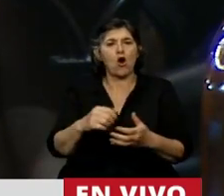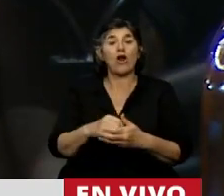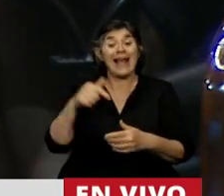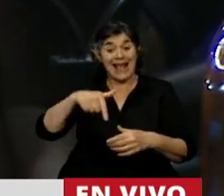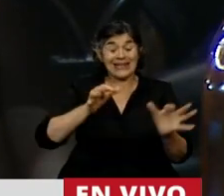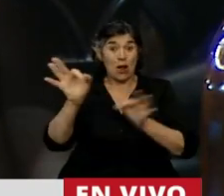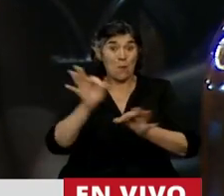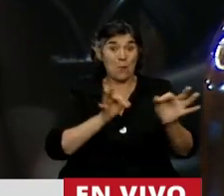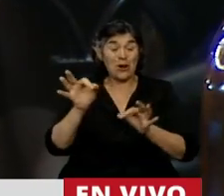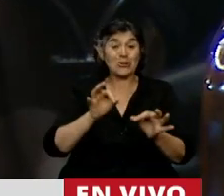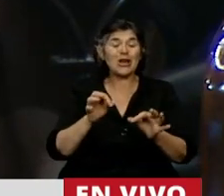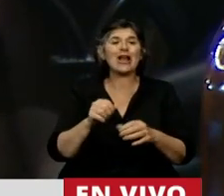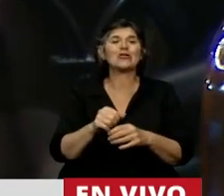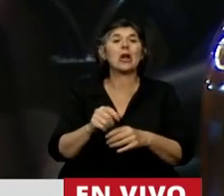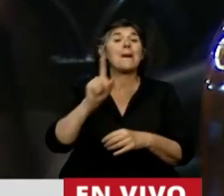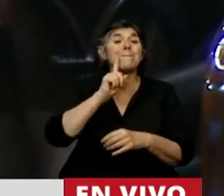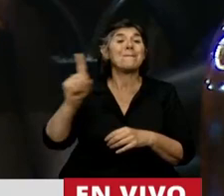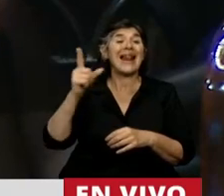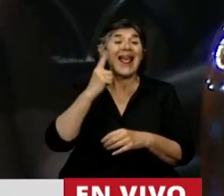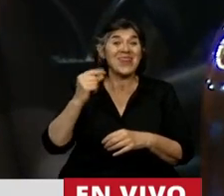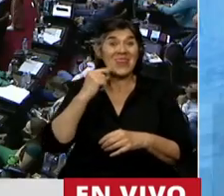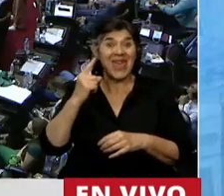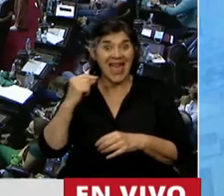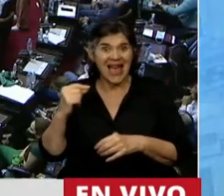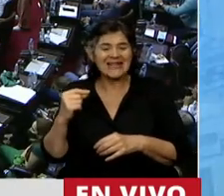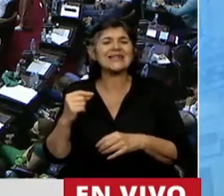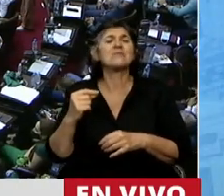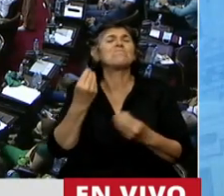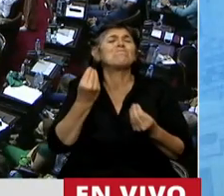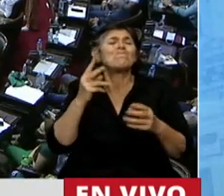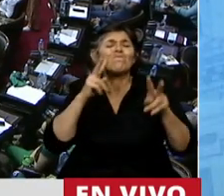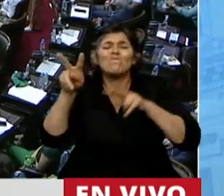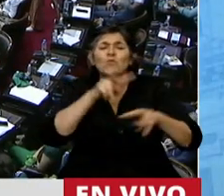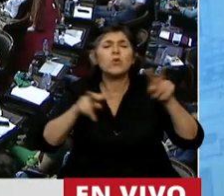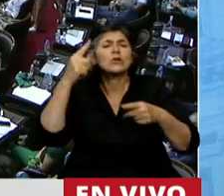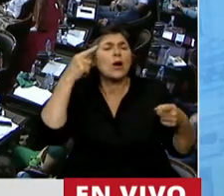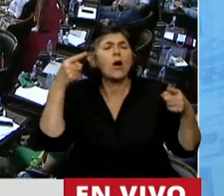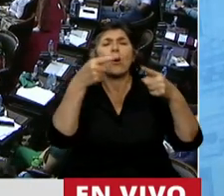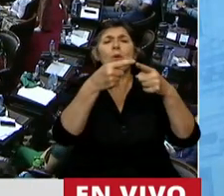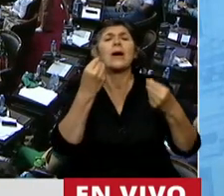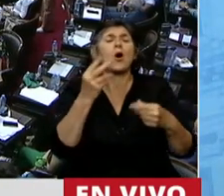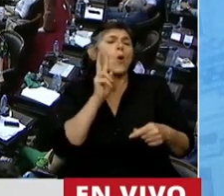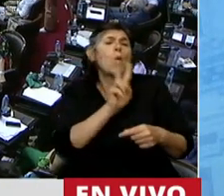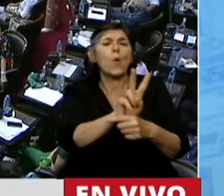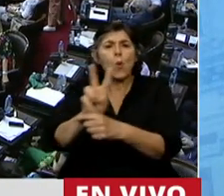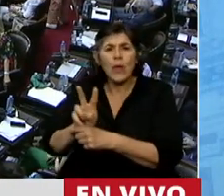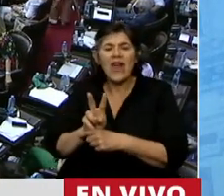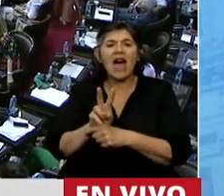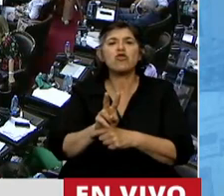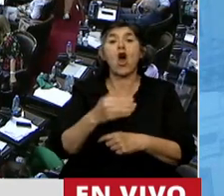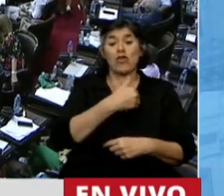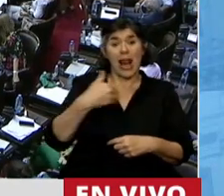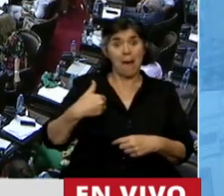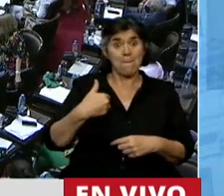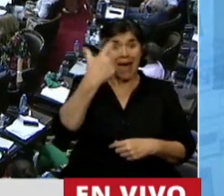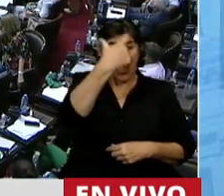y los primeros mil días lo que buscamos claramente es la atención y el cuidado de las madres y